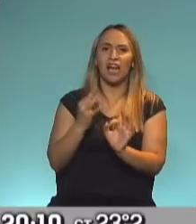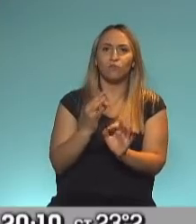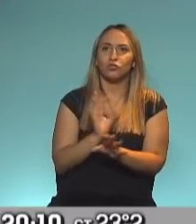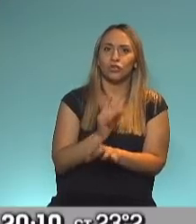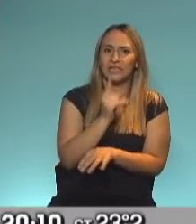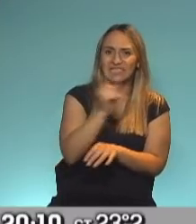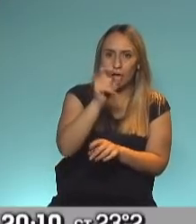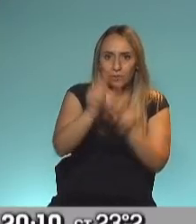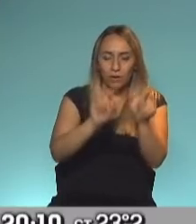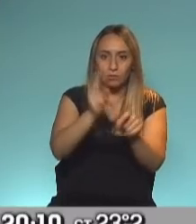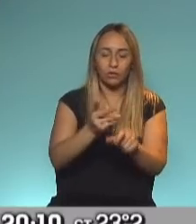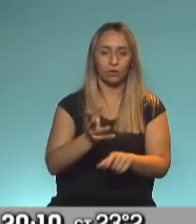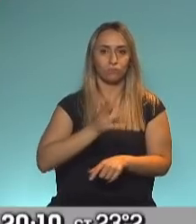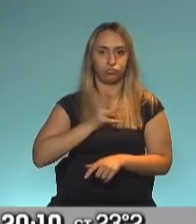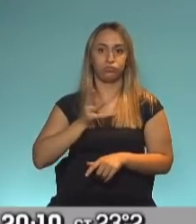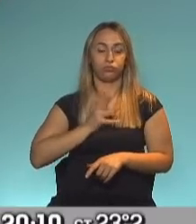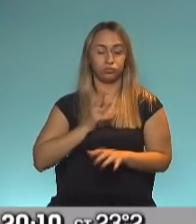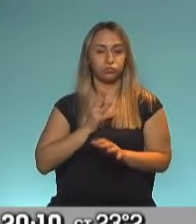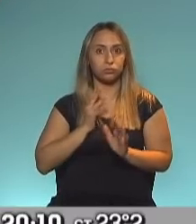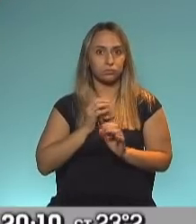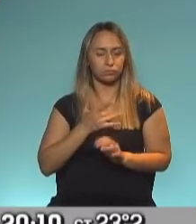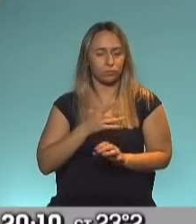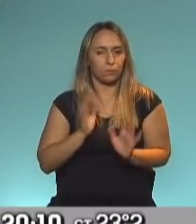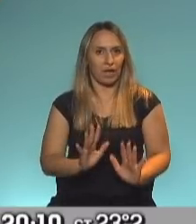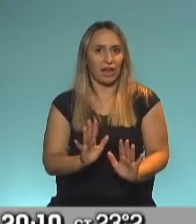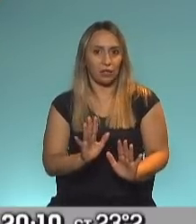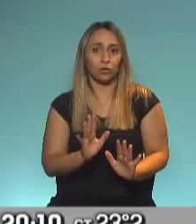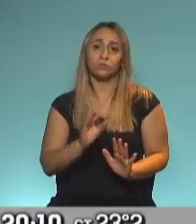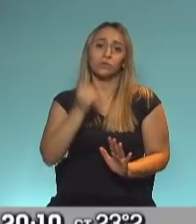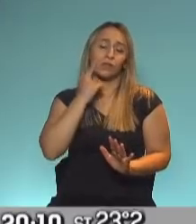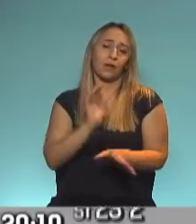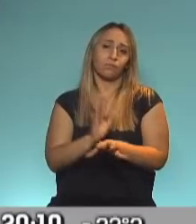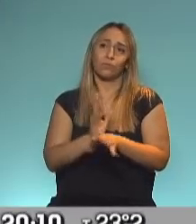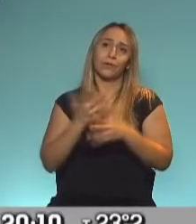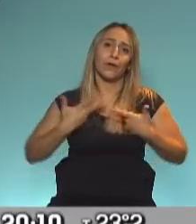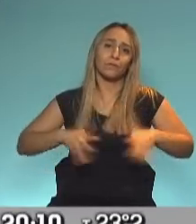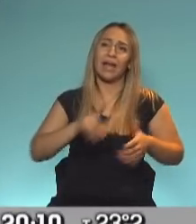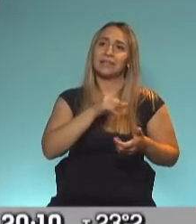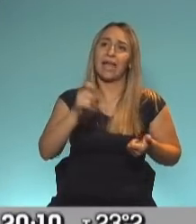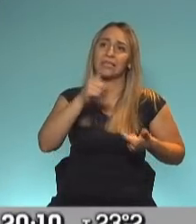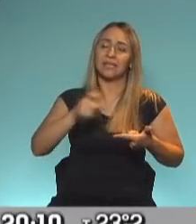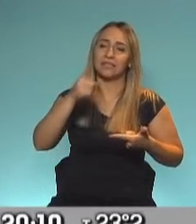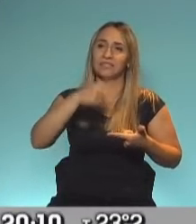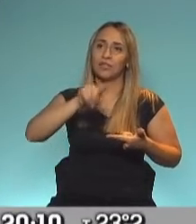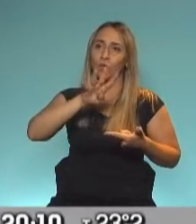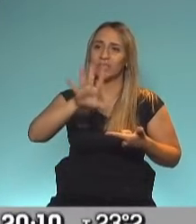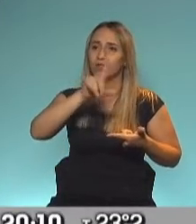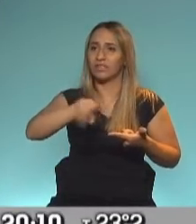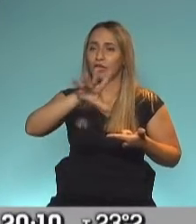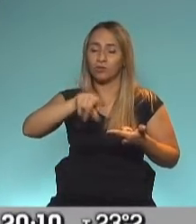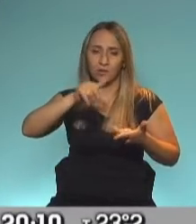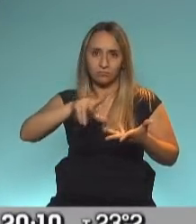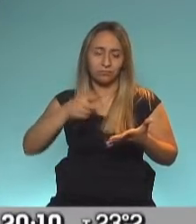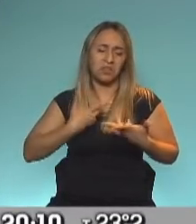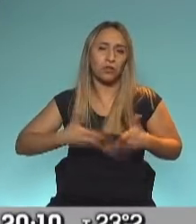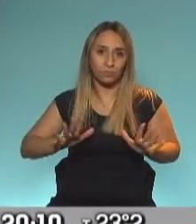muertes? Sí. Fue un número importante. Exacto. Claro. Y un día lo naturalizamos porque empezamos a tener más de 100. Hoy 145. En un rato vamos a